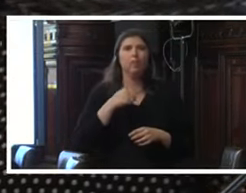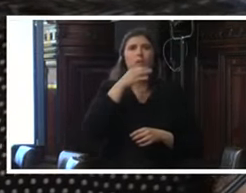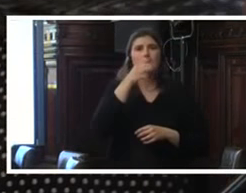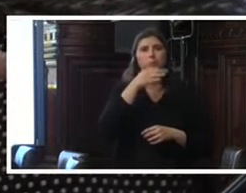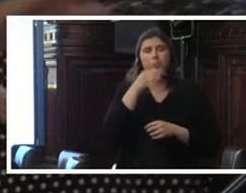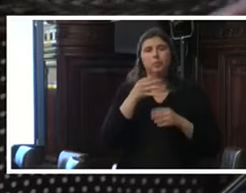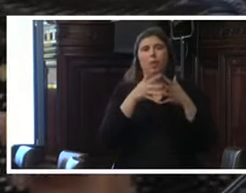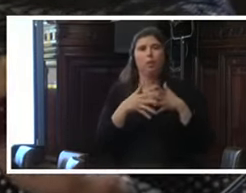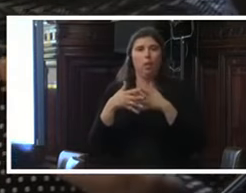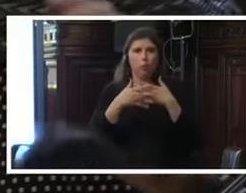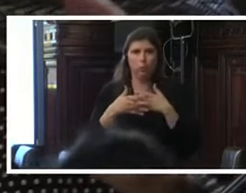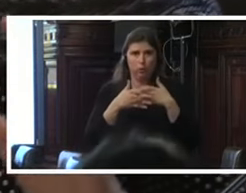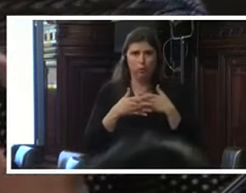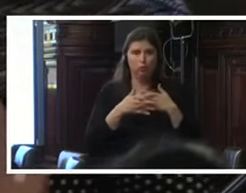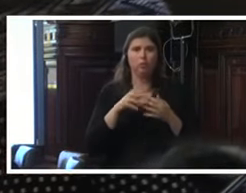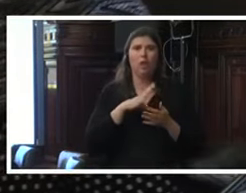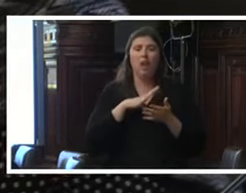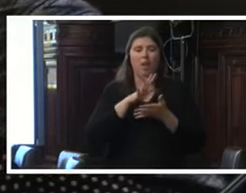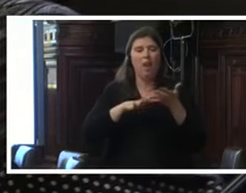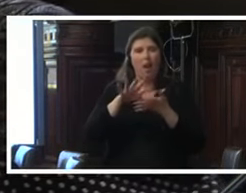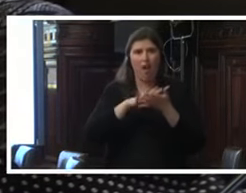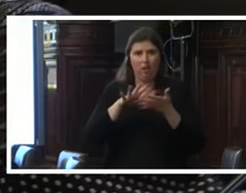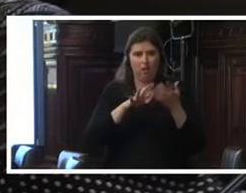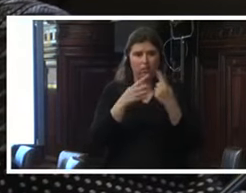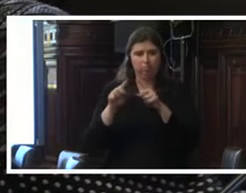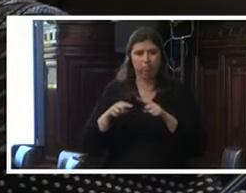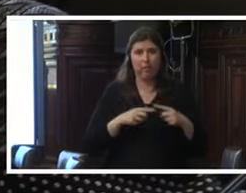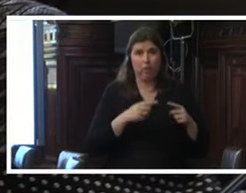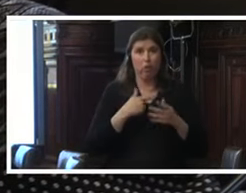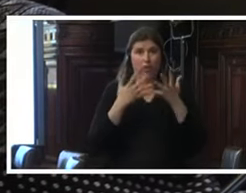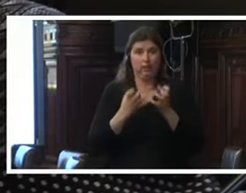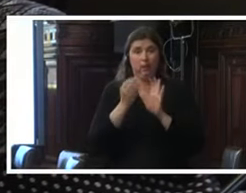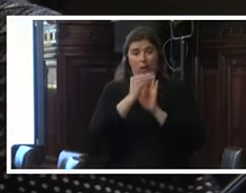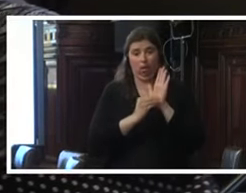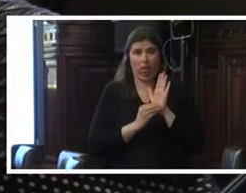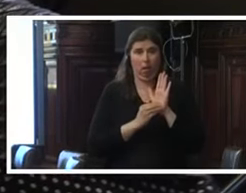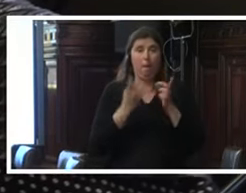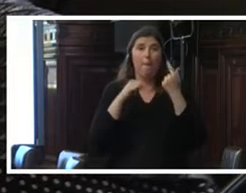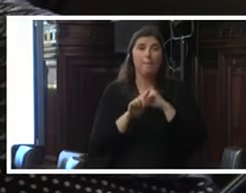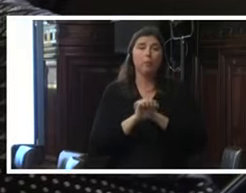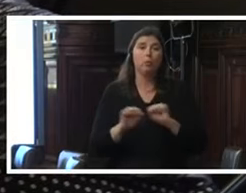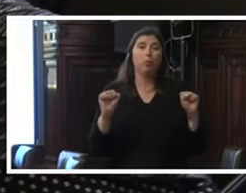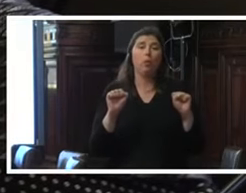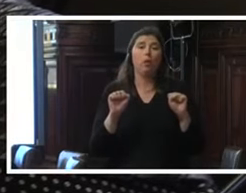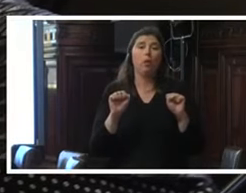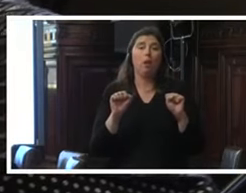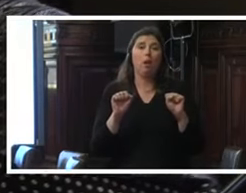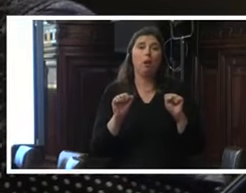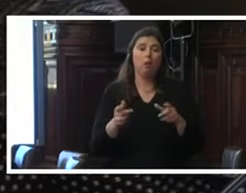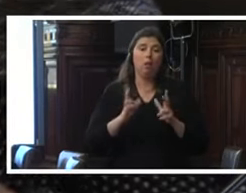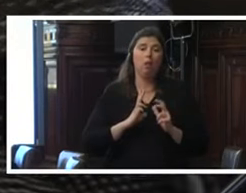como válido para el impulso de las partículas en suspensión y